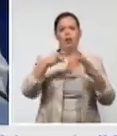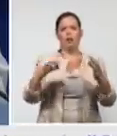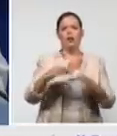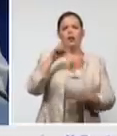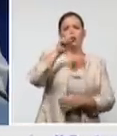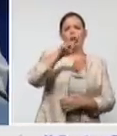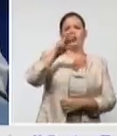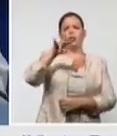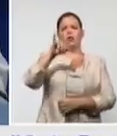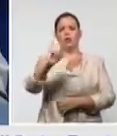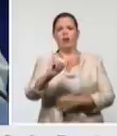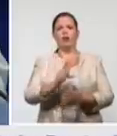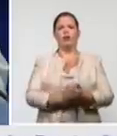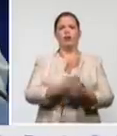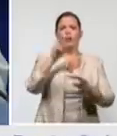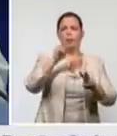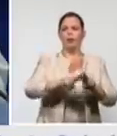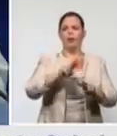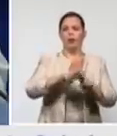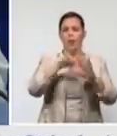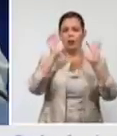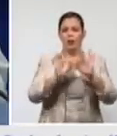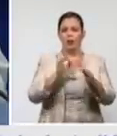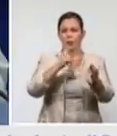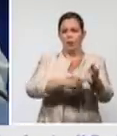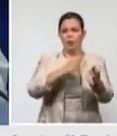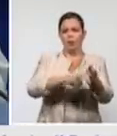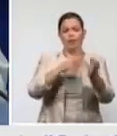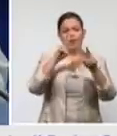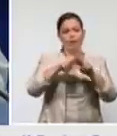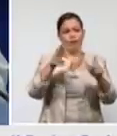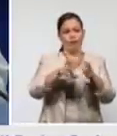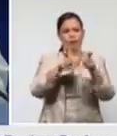de La Habana, como siempre, el número mayor,